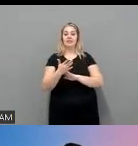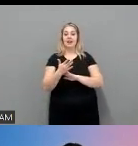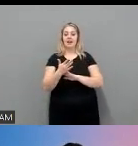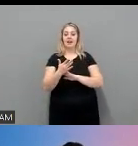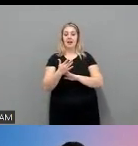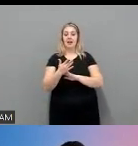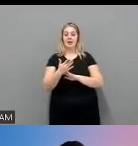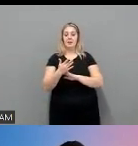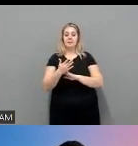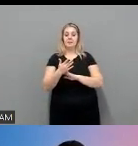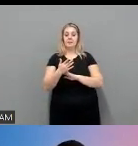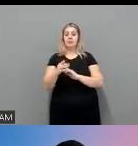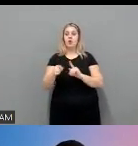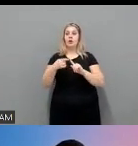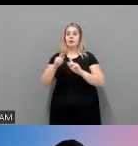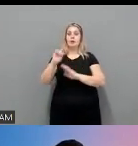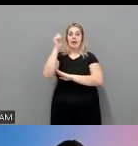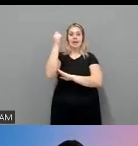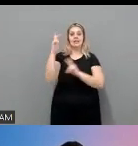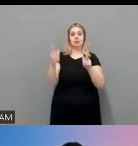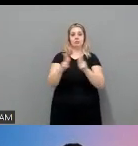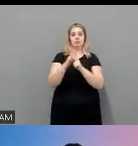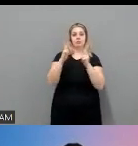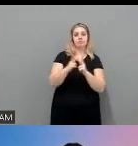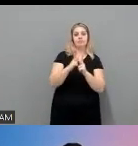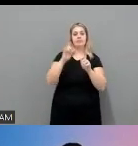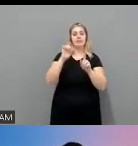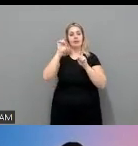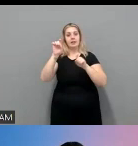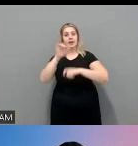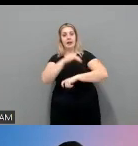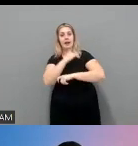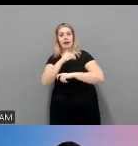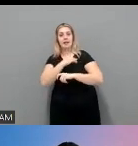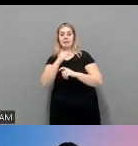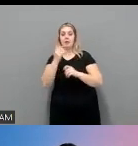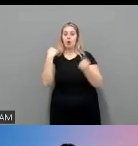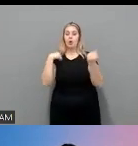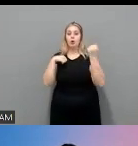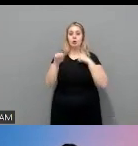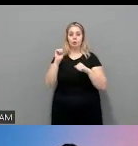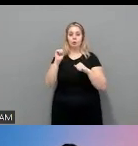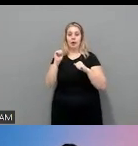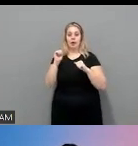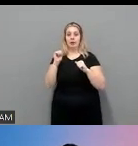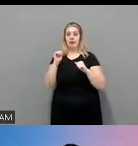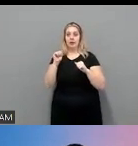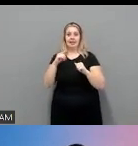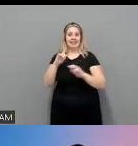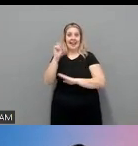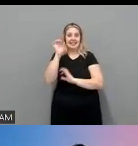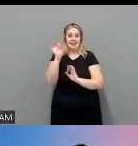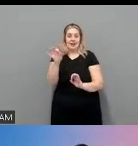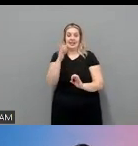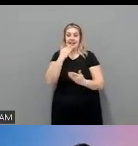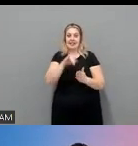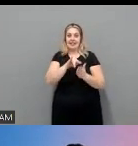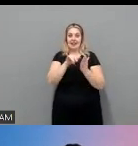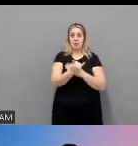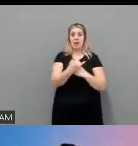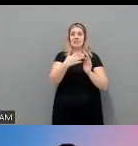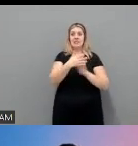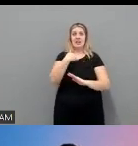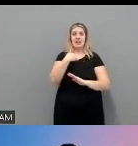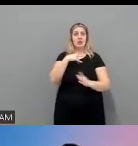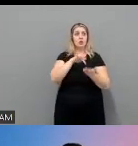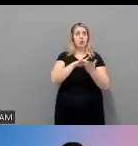éxito académico, social y conductual. Una persona que presenta desafíos en el desarrollo de la comunicación y del lenguaje y que